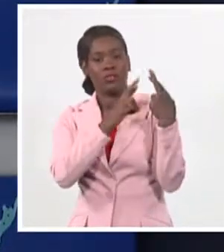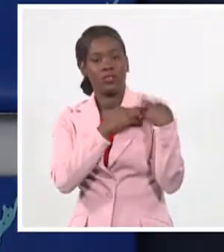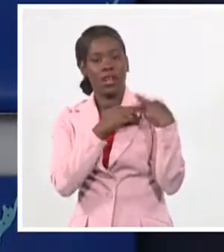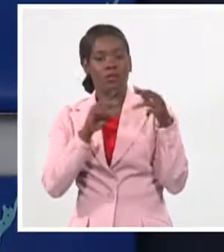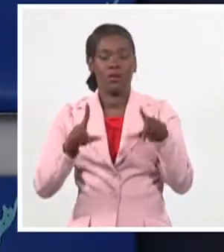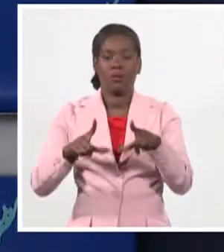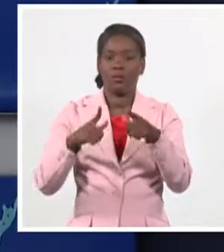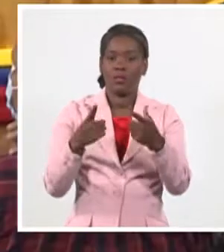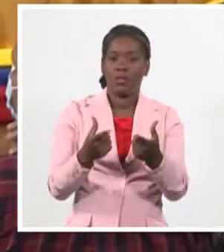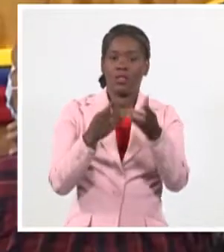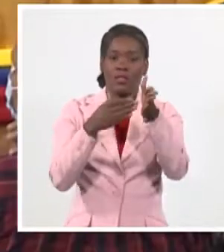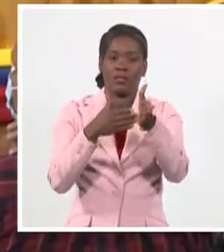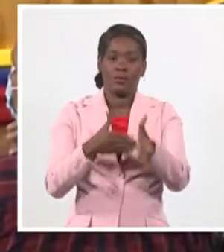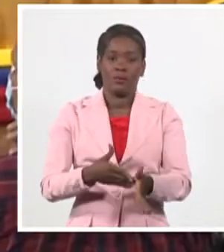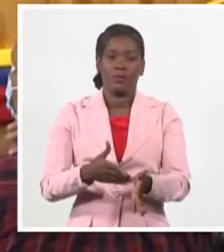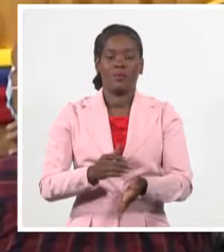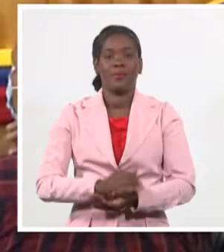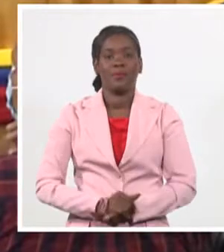trabajo en equipo.